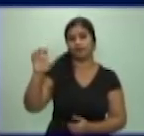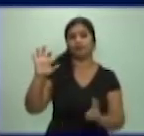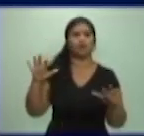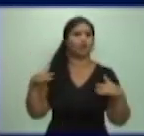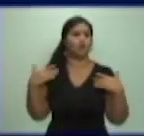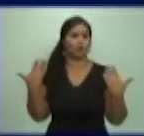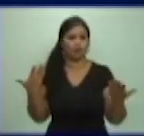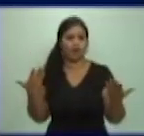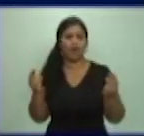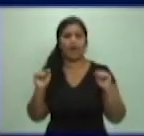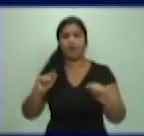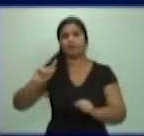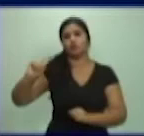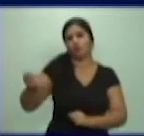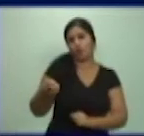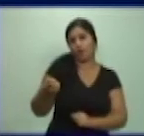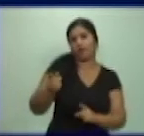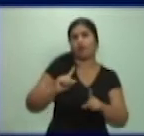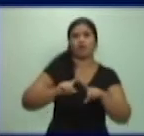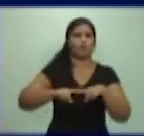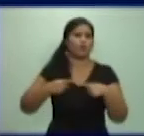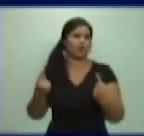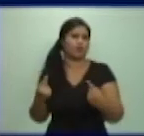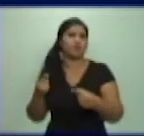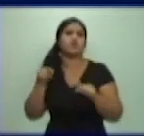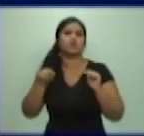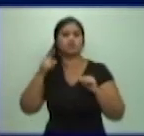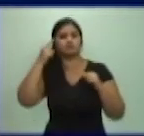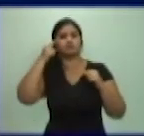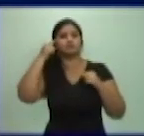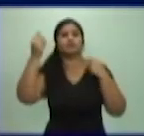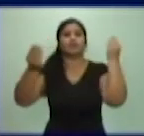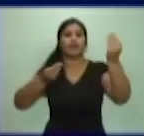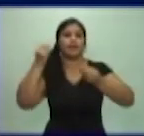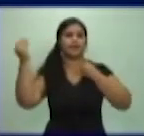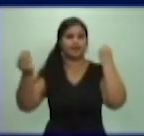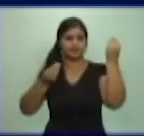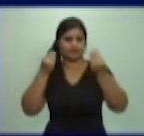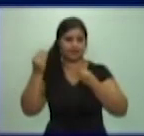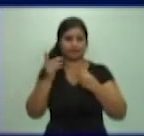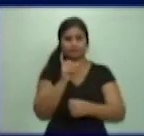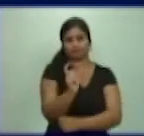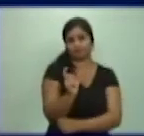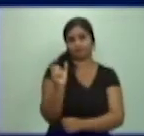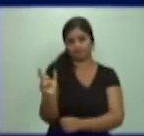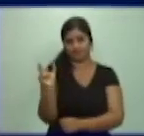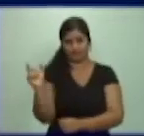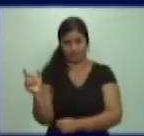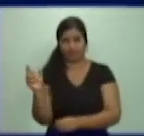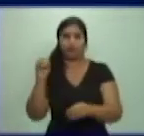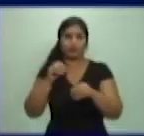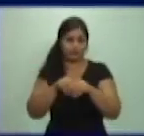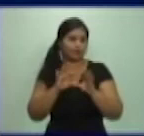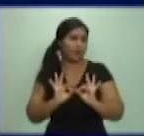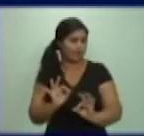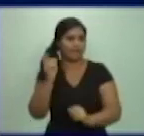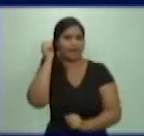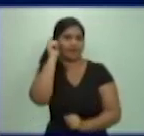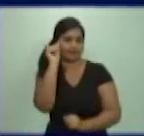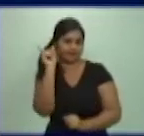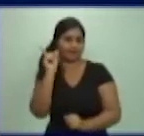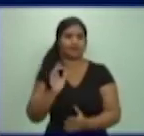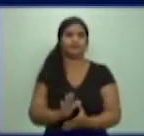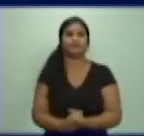¿Por qué? Porque son elementos análogos, son sintagmas nominales que están separados y que forman parte de esa misma idea. La idea no ha concluido.